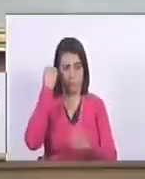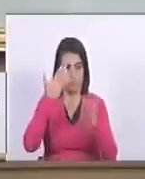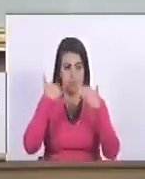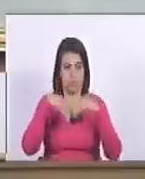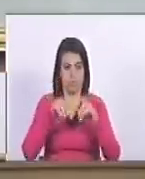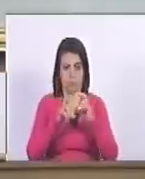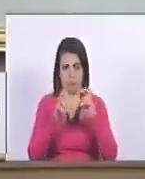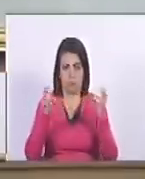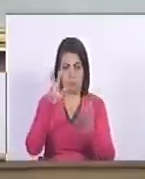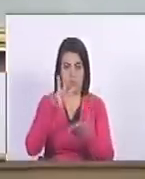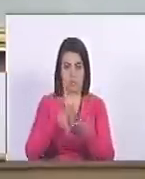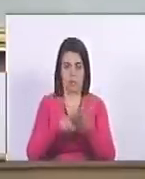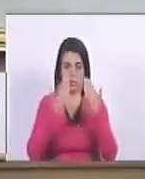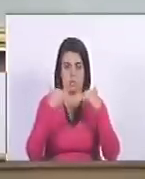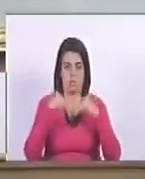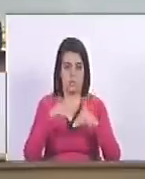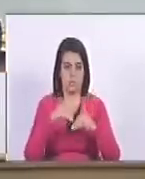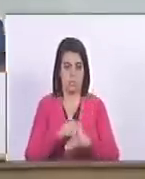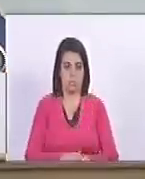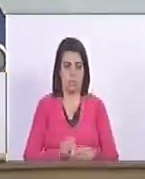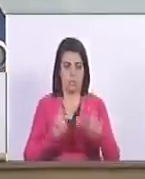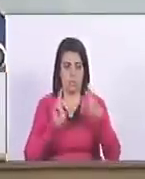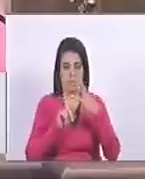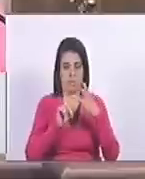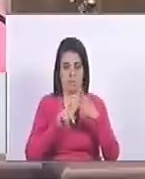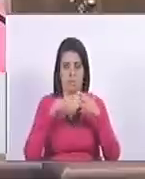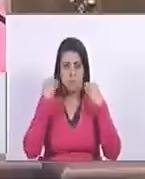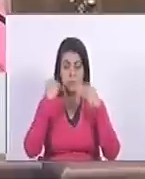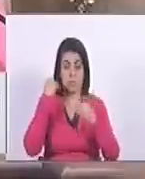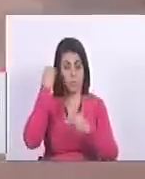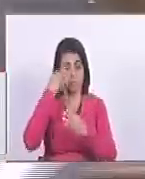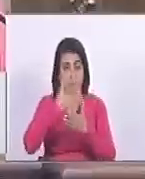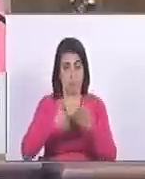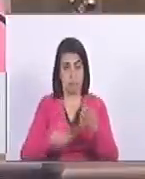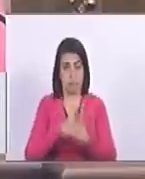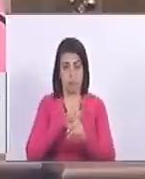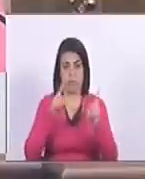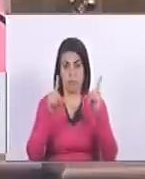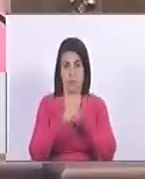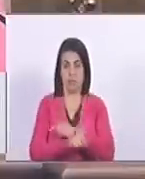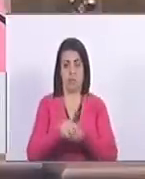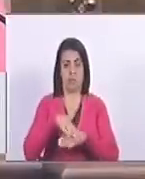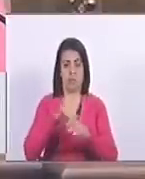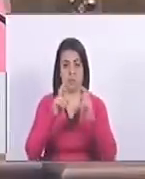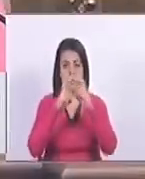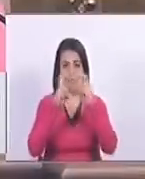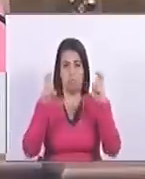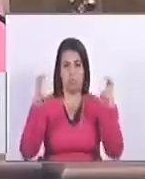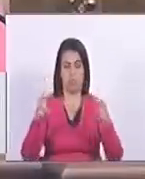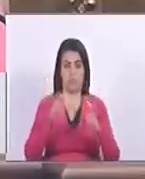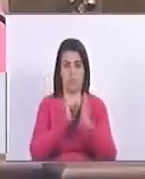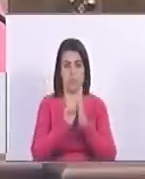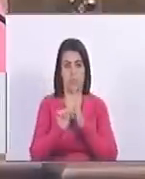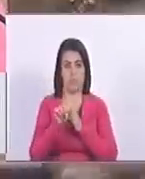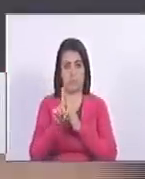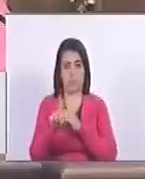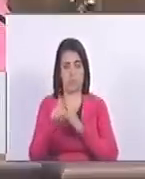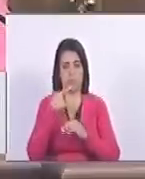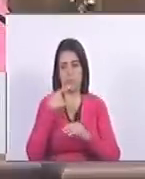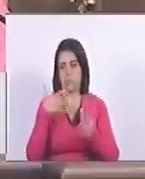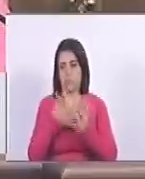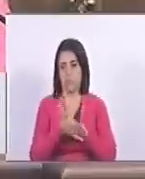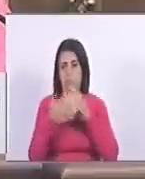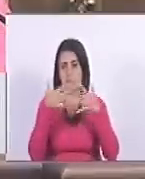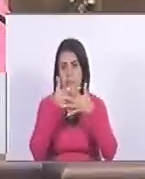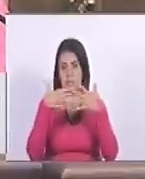acápite, aprobado, siguiente. Tercero, se propone aprobar sin modificación el epígrafe del artículo 1, el cual